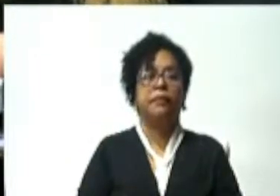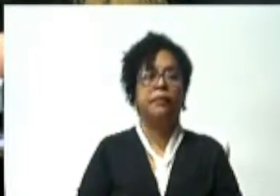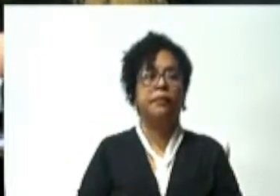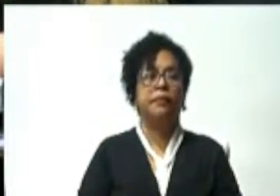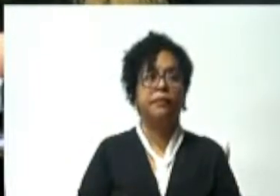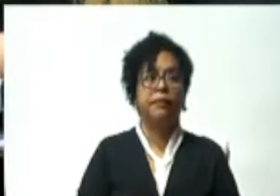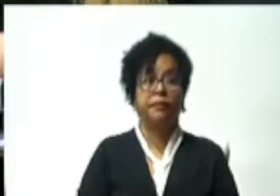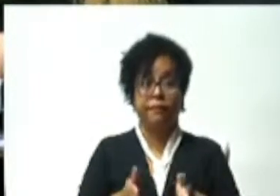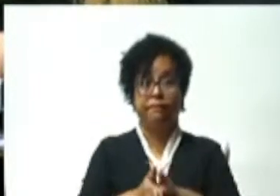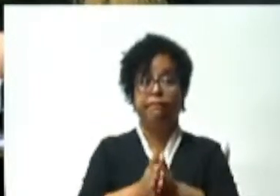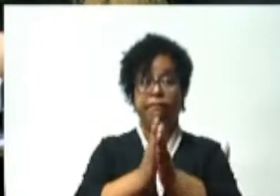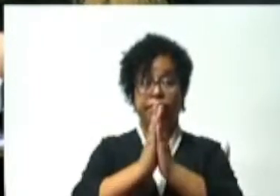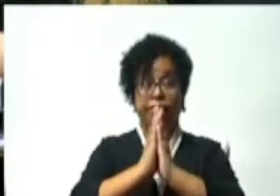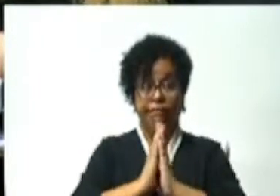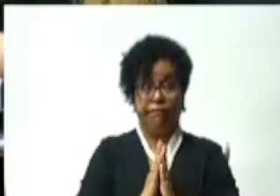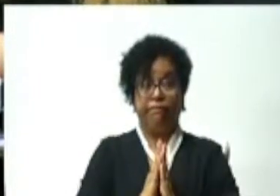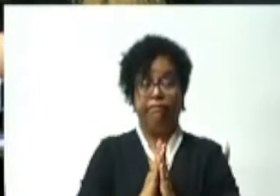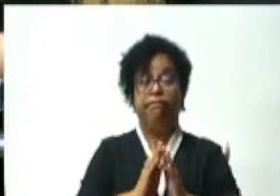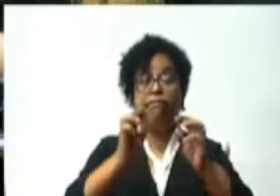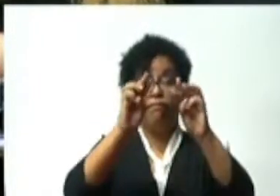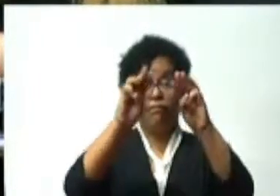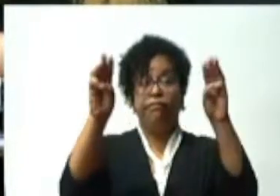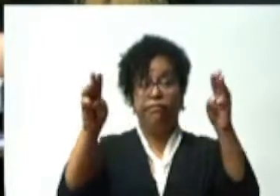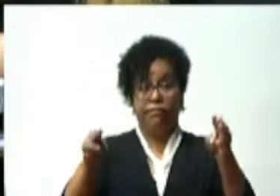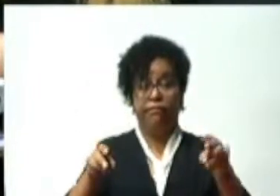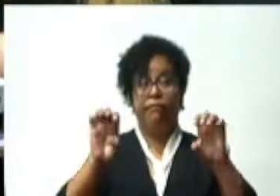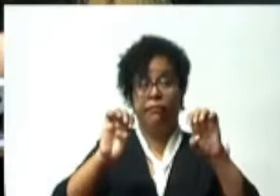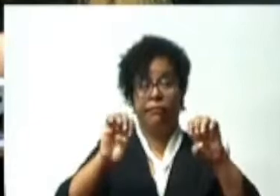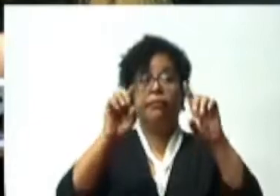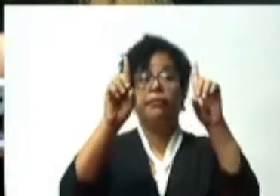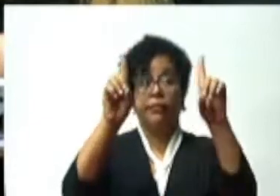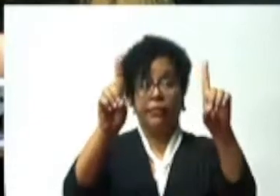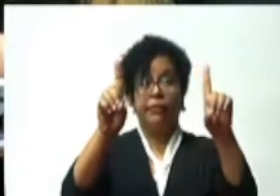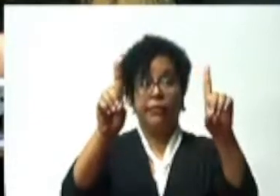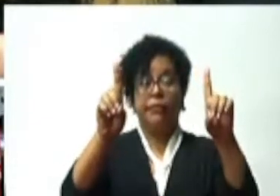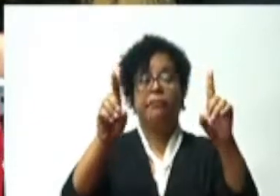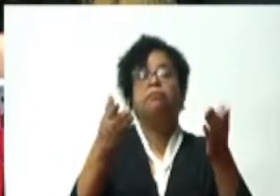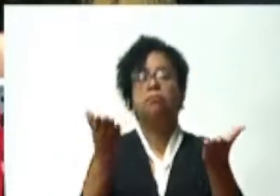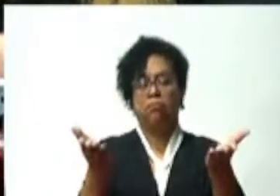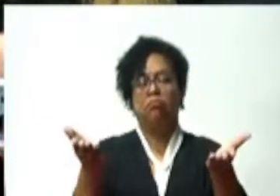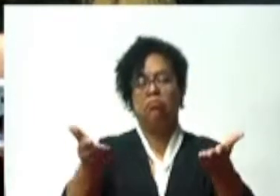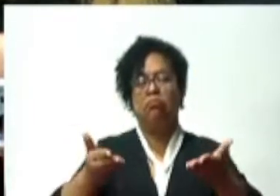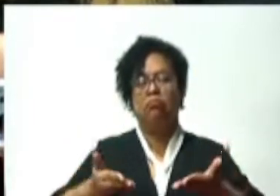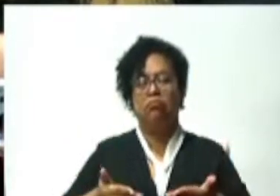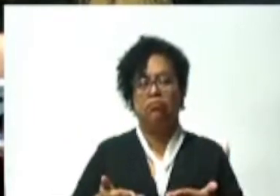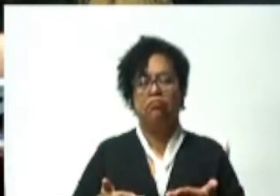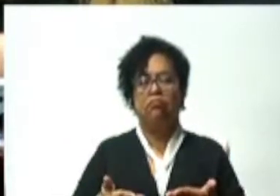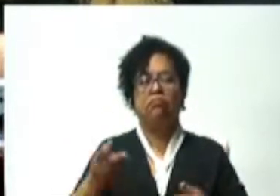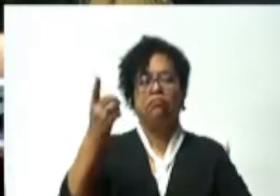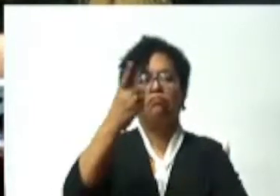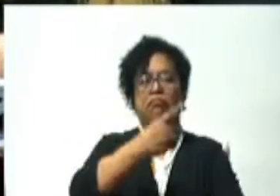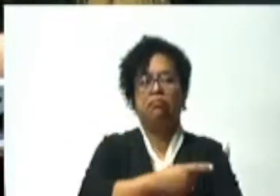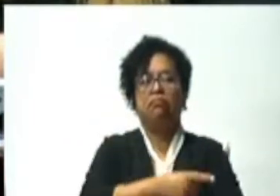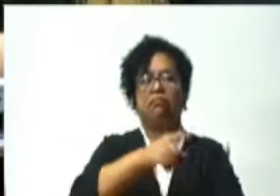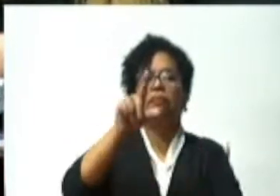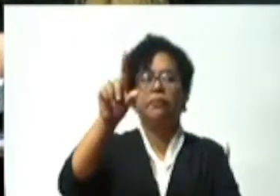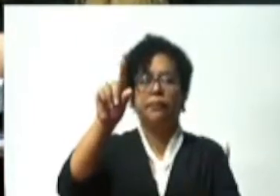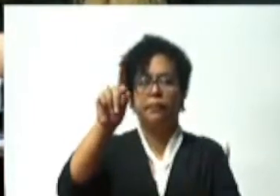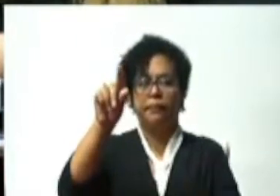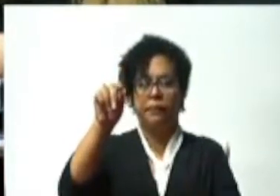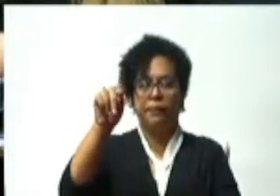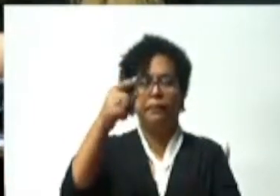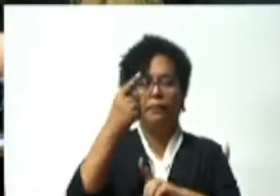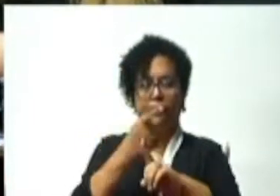una cita al ministro de Educación, la cual fue concedida para el 20 del mes